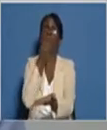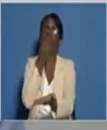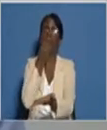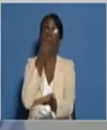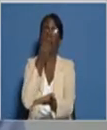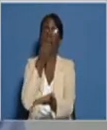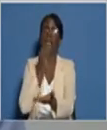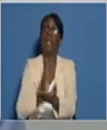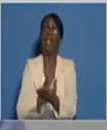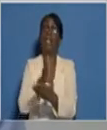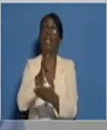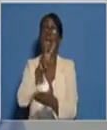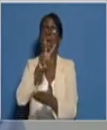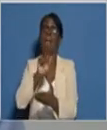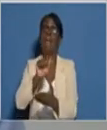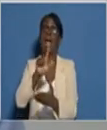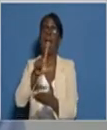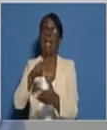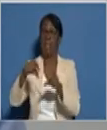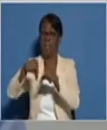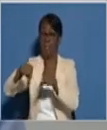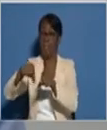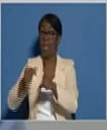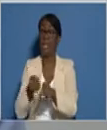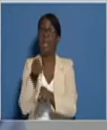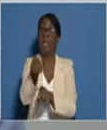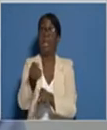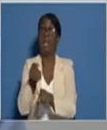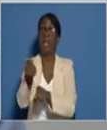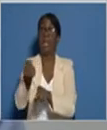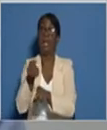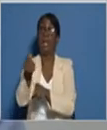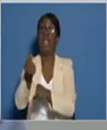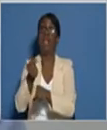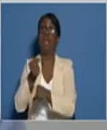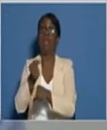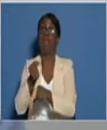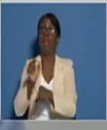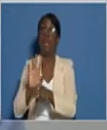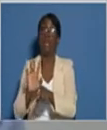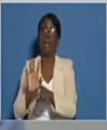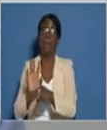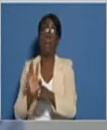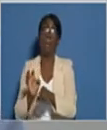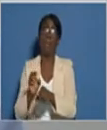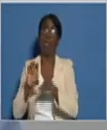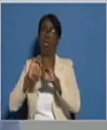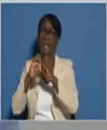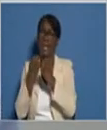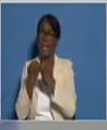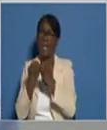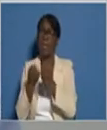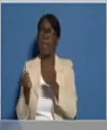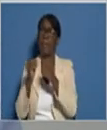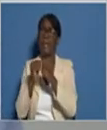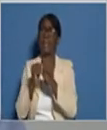a través de los vales físicos, que están entregando un equipo importante de más de 100 a